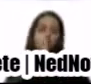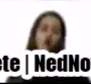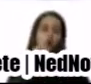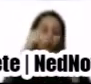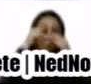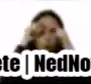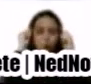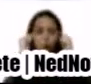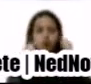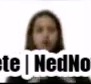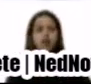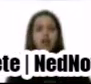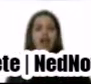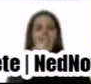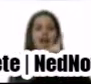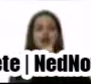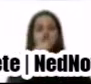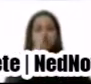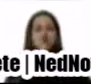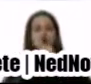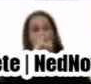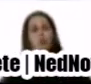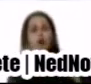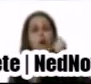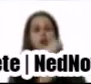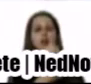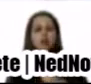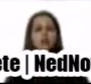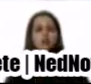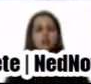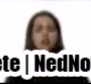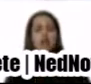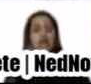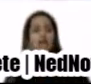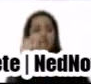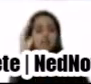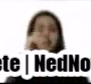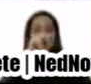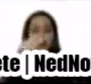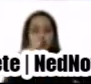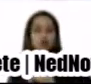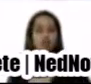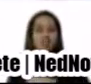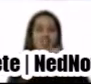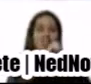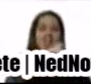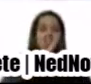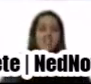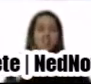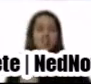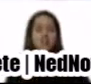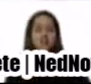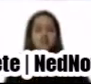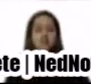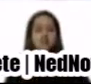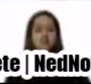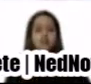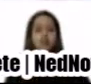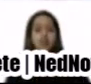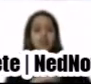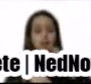el desconocimiento de la Constitución y de las leyes por parte del régimen de Maduro. Definitivamente no sorprenden estas